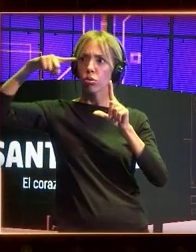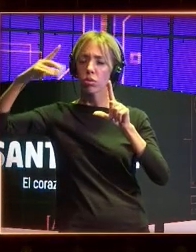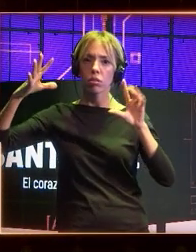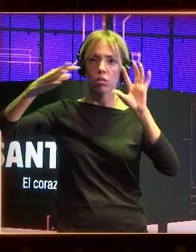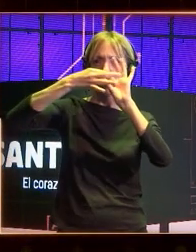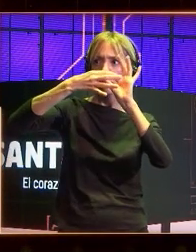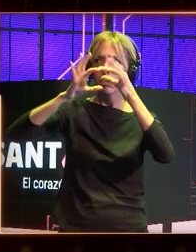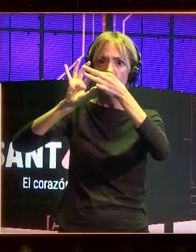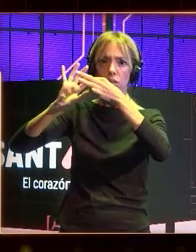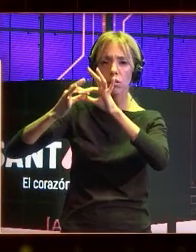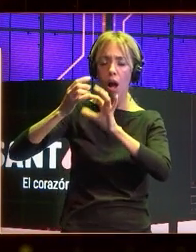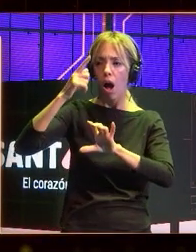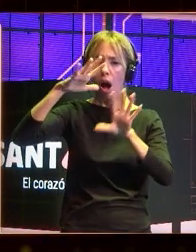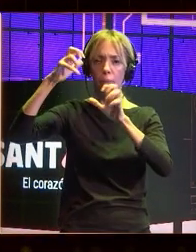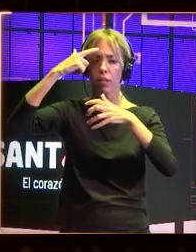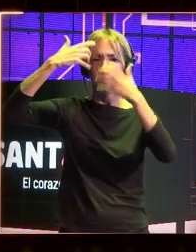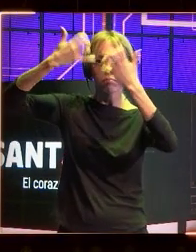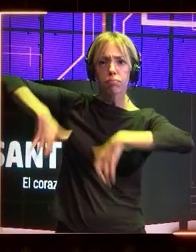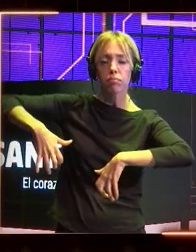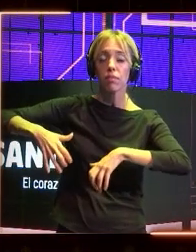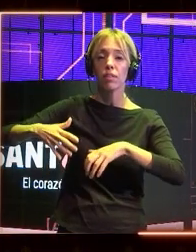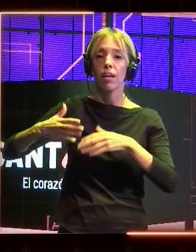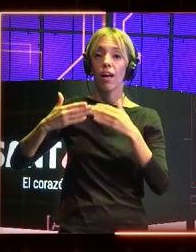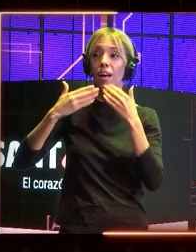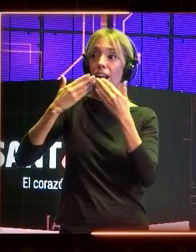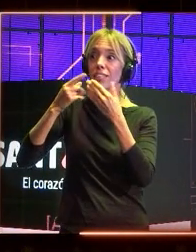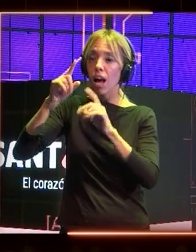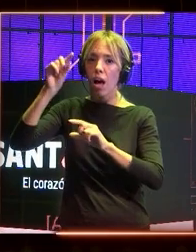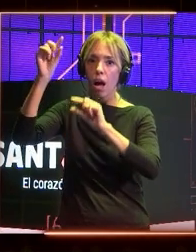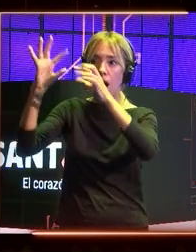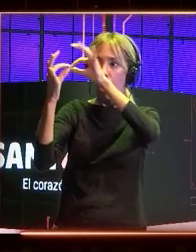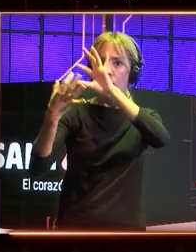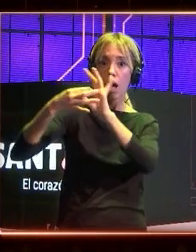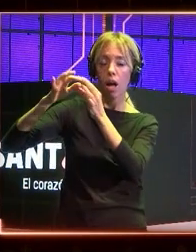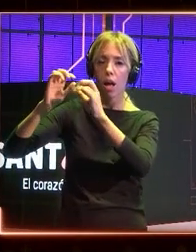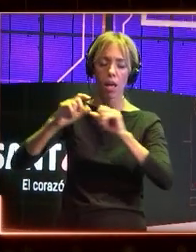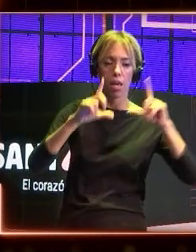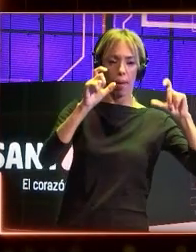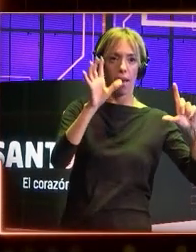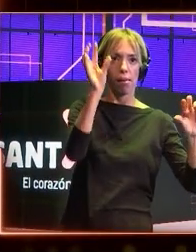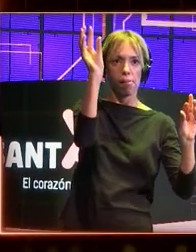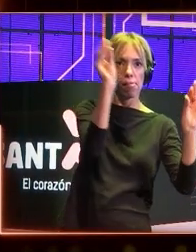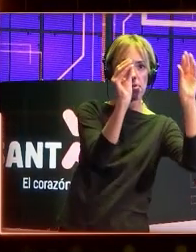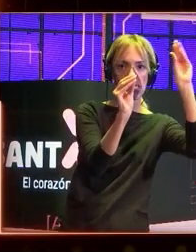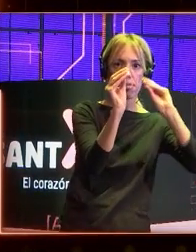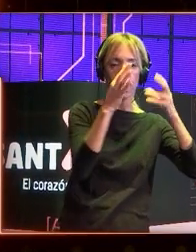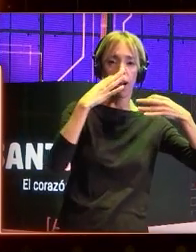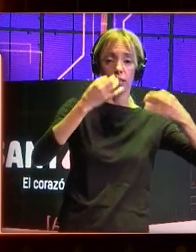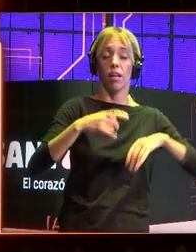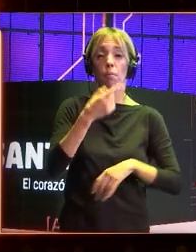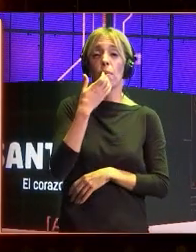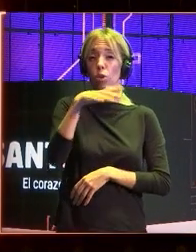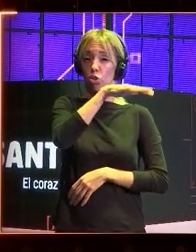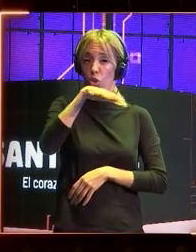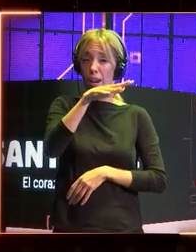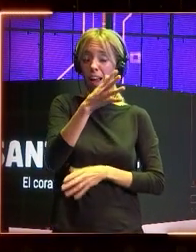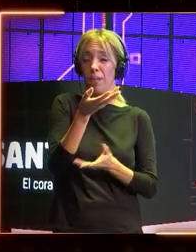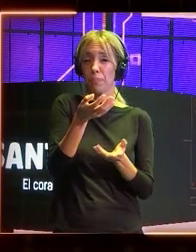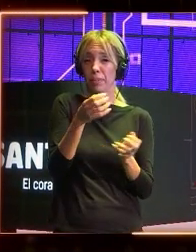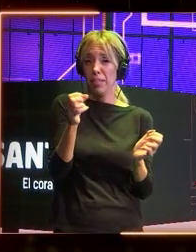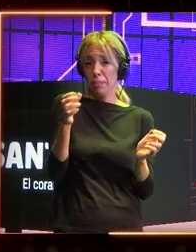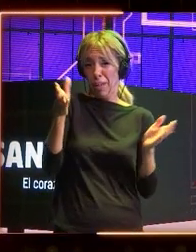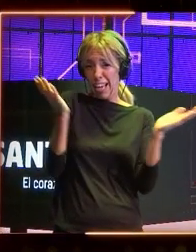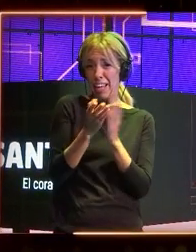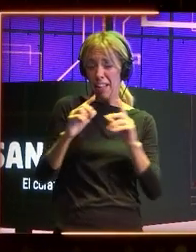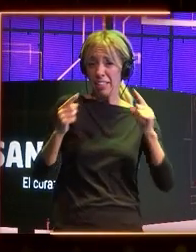relaciones que no son tan obvias pero que ayudan a dar realismo a la imagen en las cañadas del teid hace mucho viento yo lo he vivido pero no me despeinó pero Donald